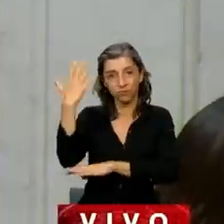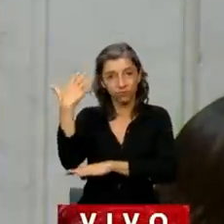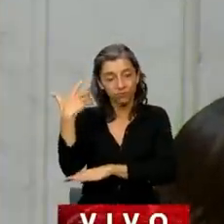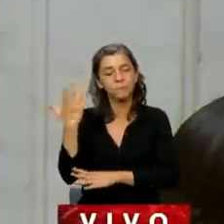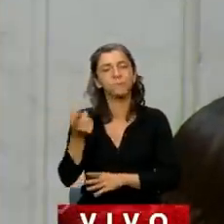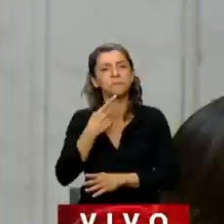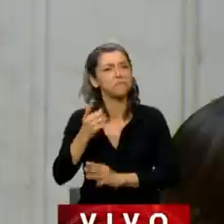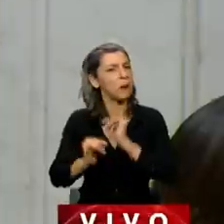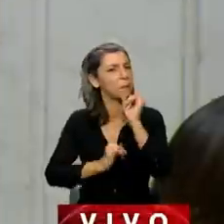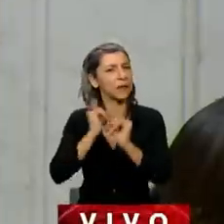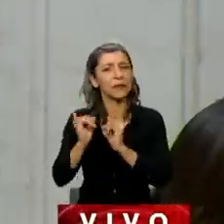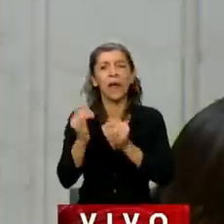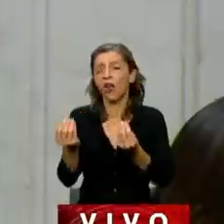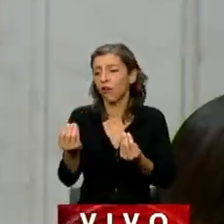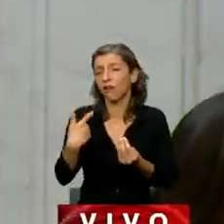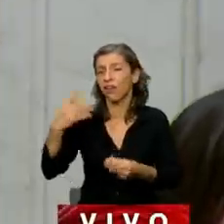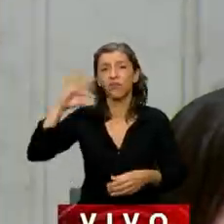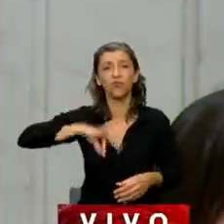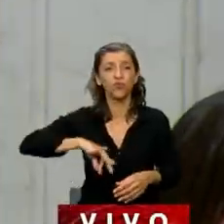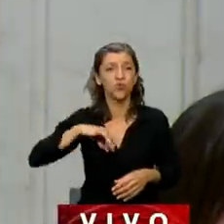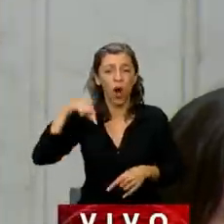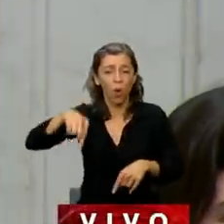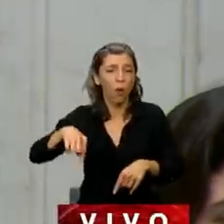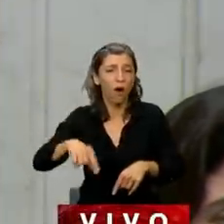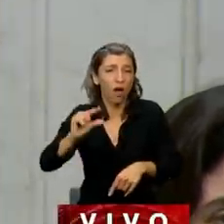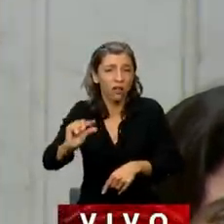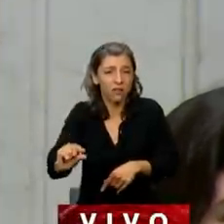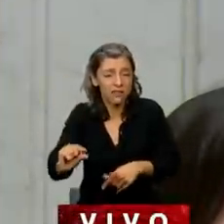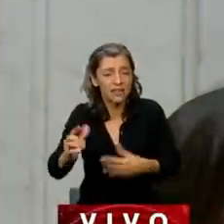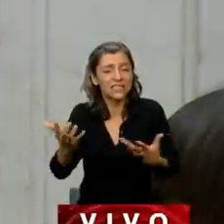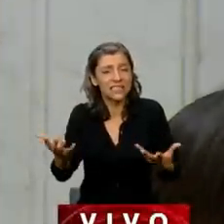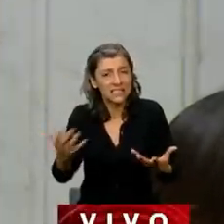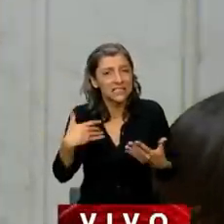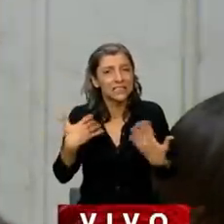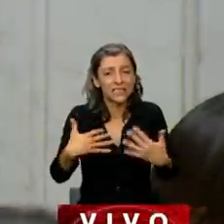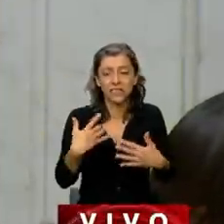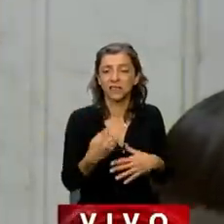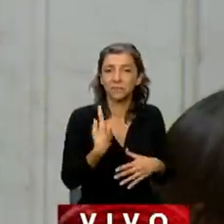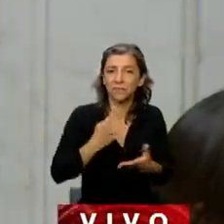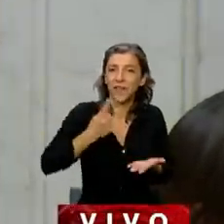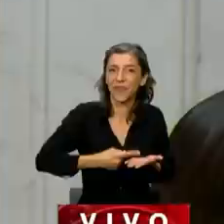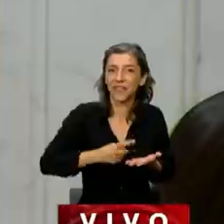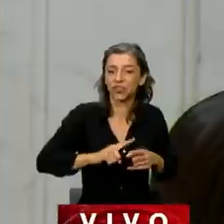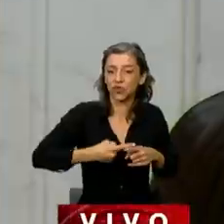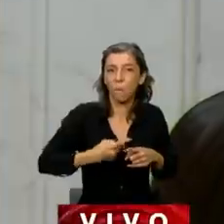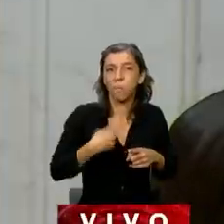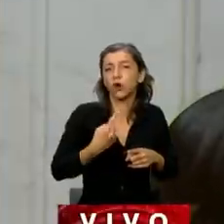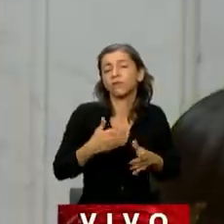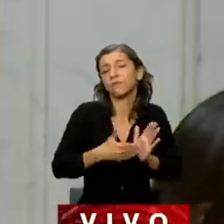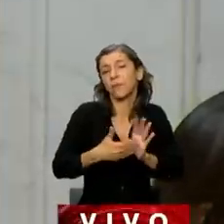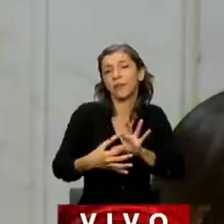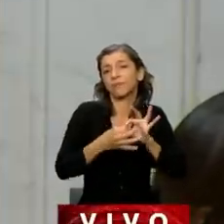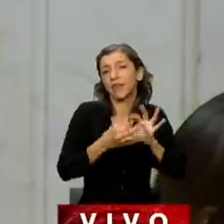un trabajo hasta ahora mal pagado y que depende de la decisión política del gobierno de turno